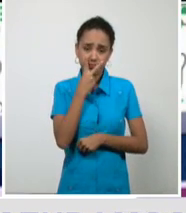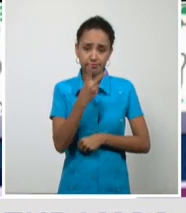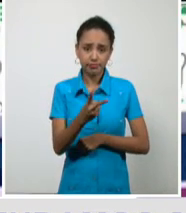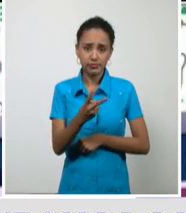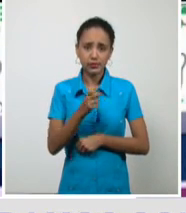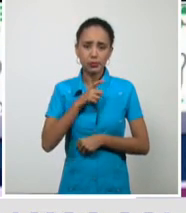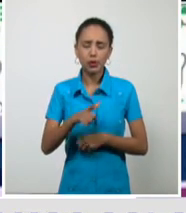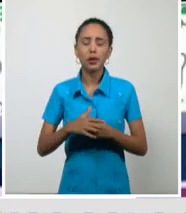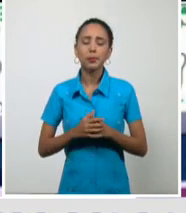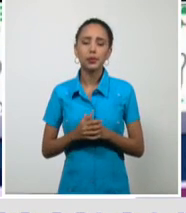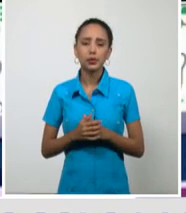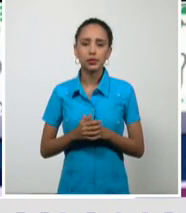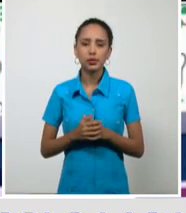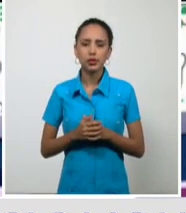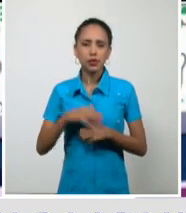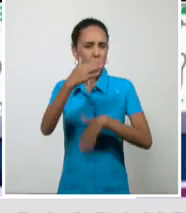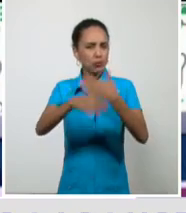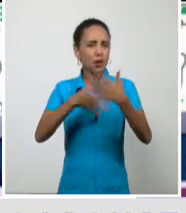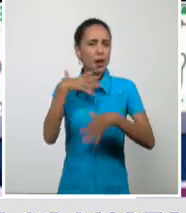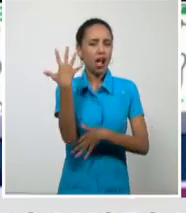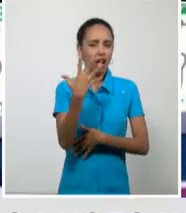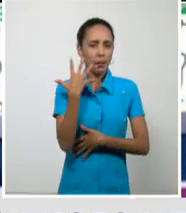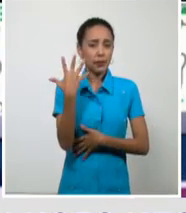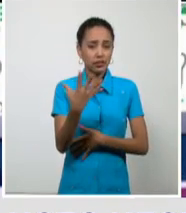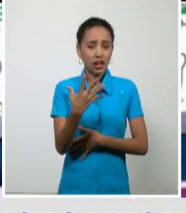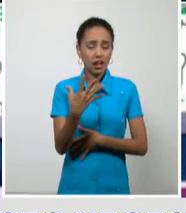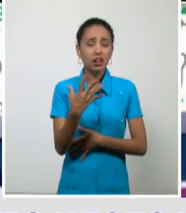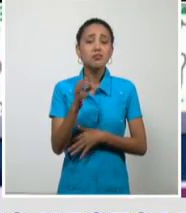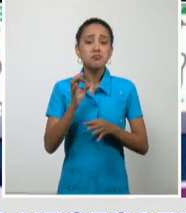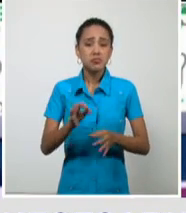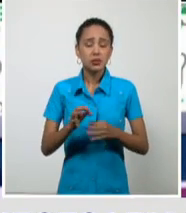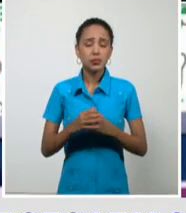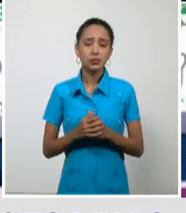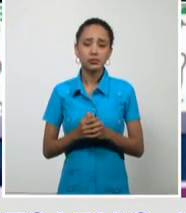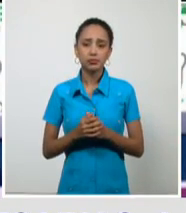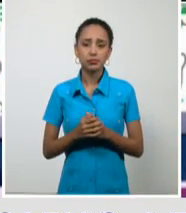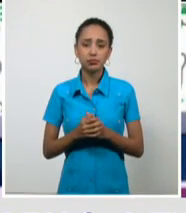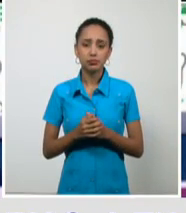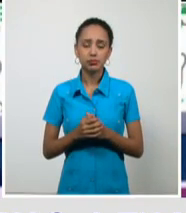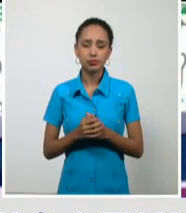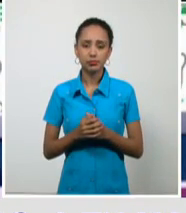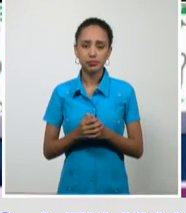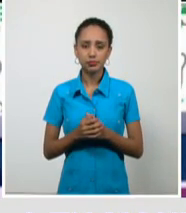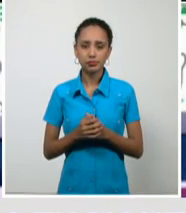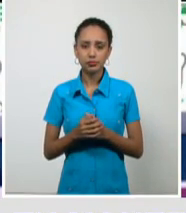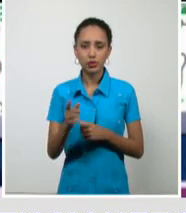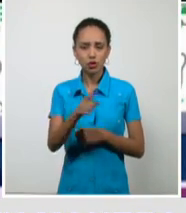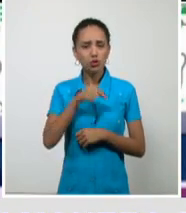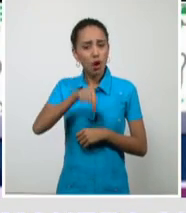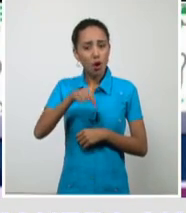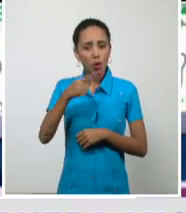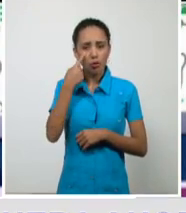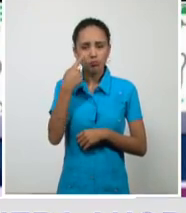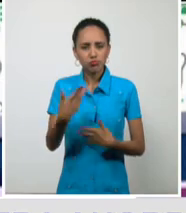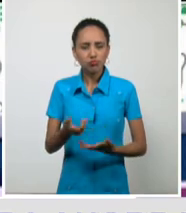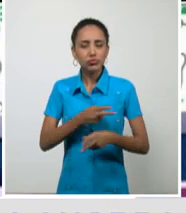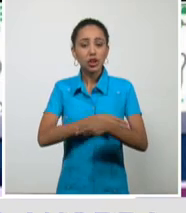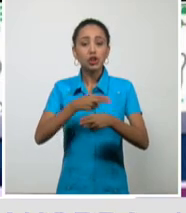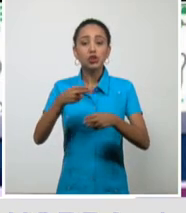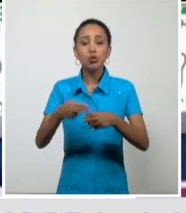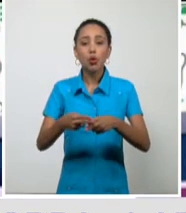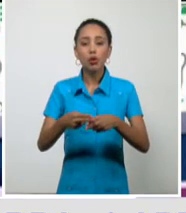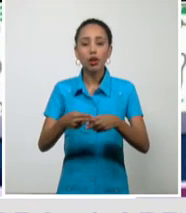accidentes ambientales que han ocurrido, no obstante, estos escenarios. Vamos a conocer ahora una historia